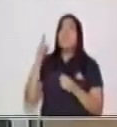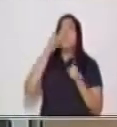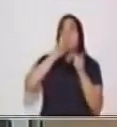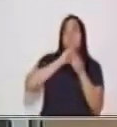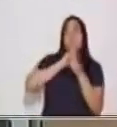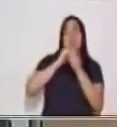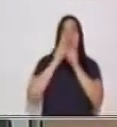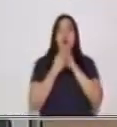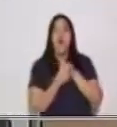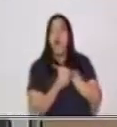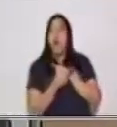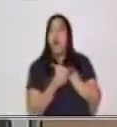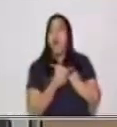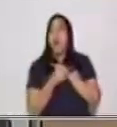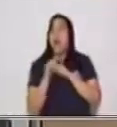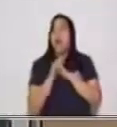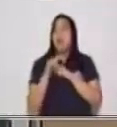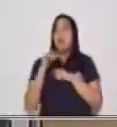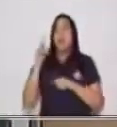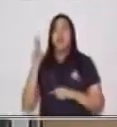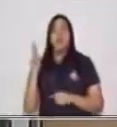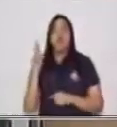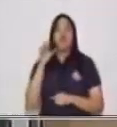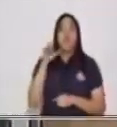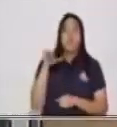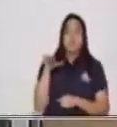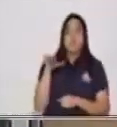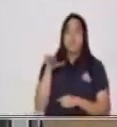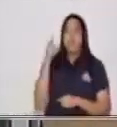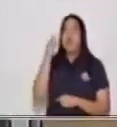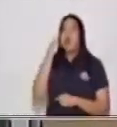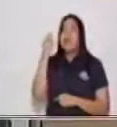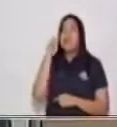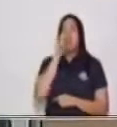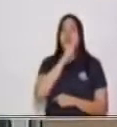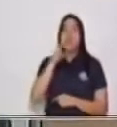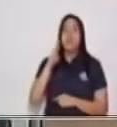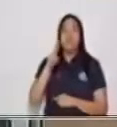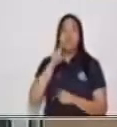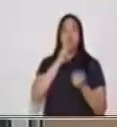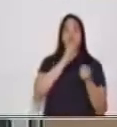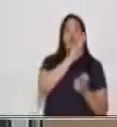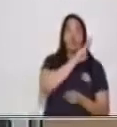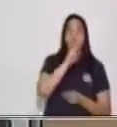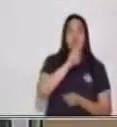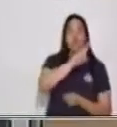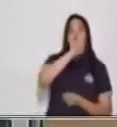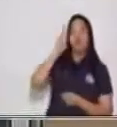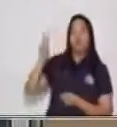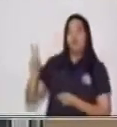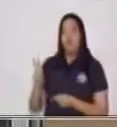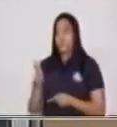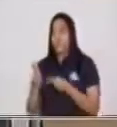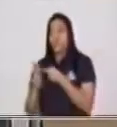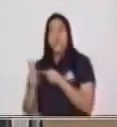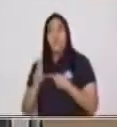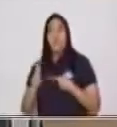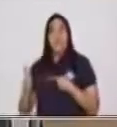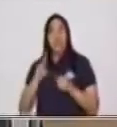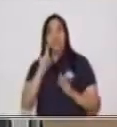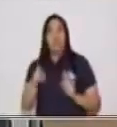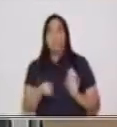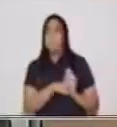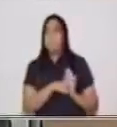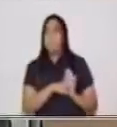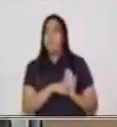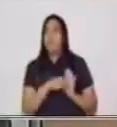pasamos como más 2z. Y este más 22 se viene como menos 22. Y este 2